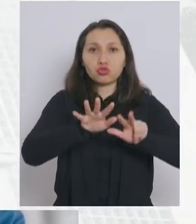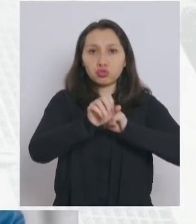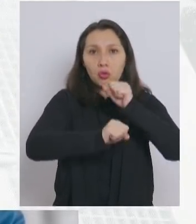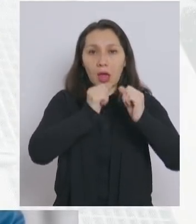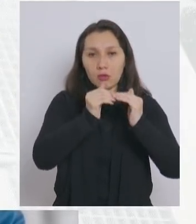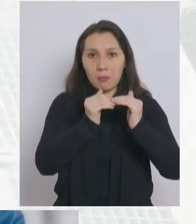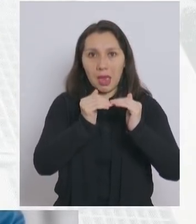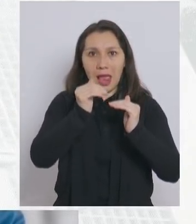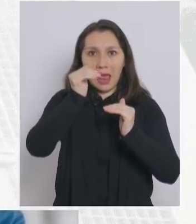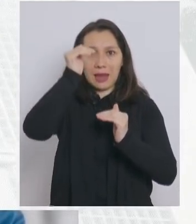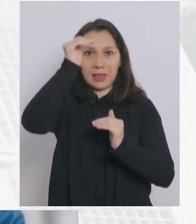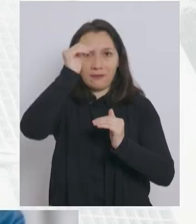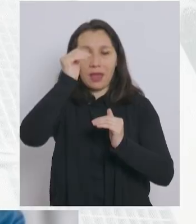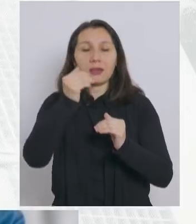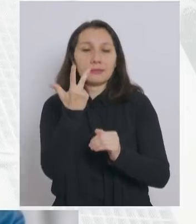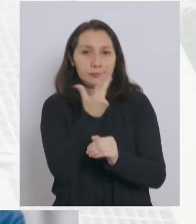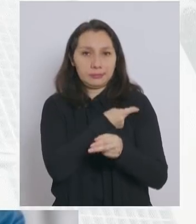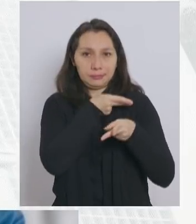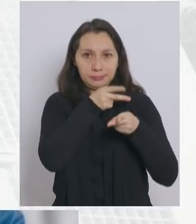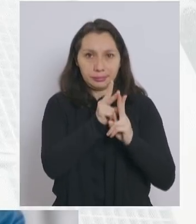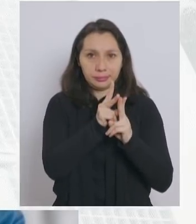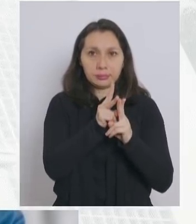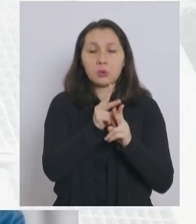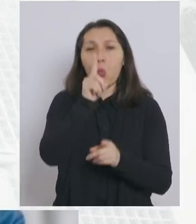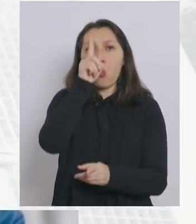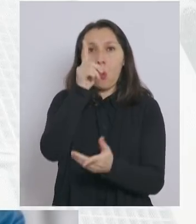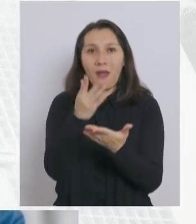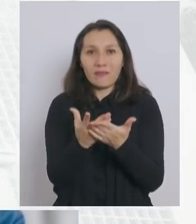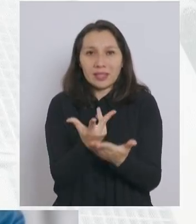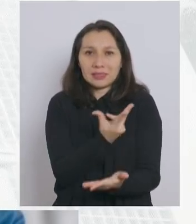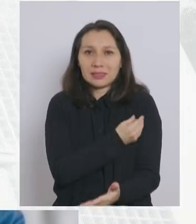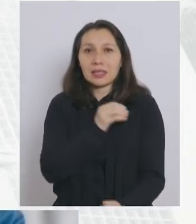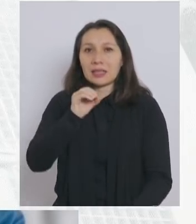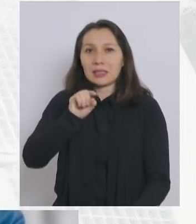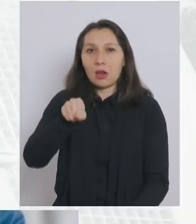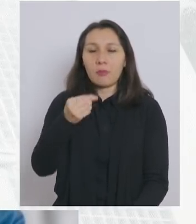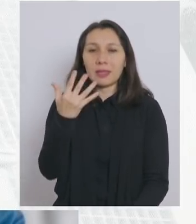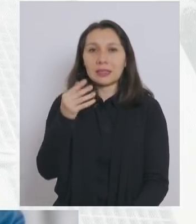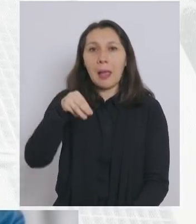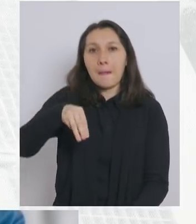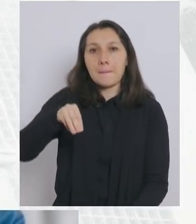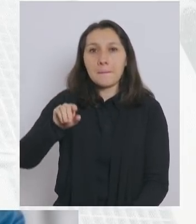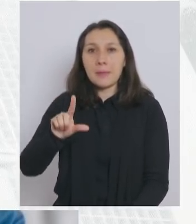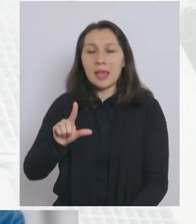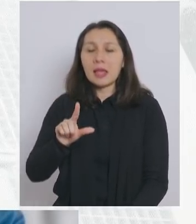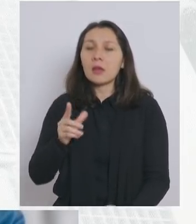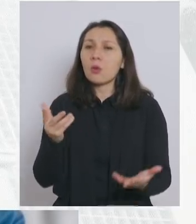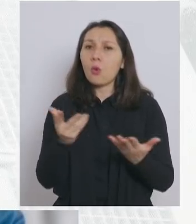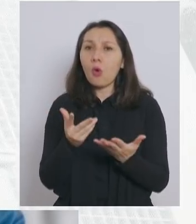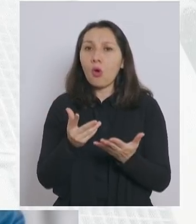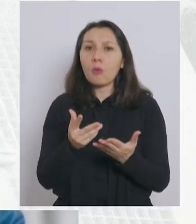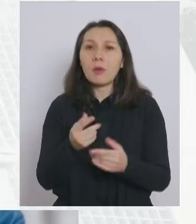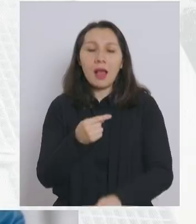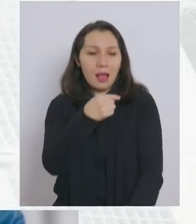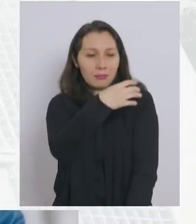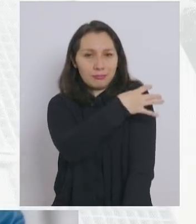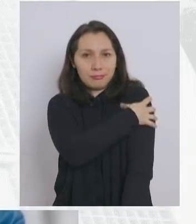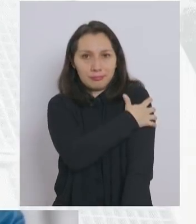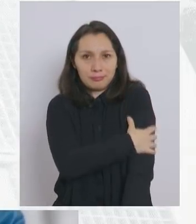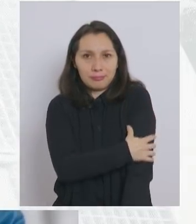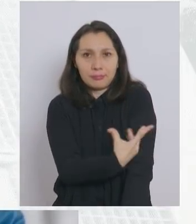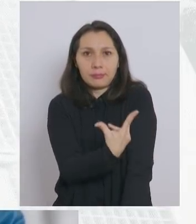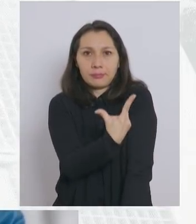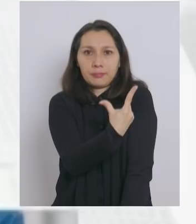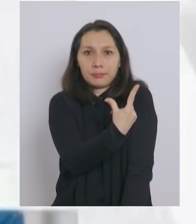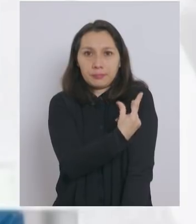adelante. Su administración es una dosis de 0,5 ml que se administra de manera intramuscular en